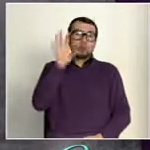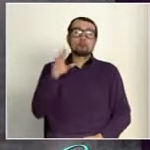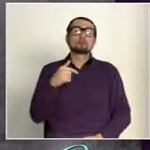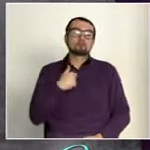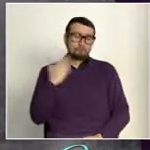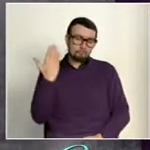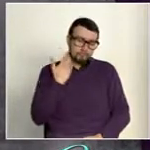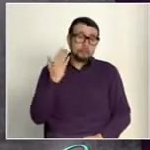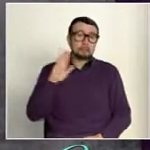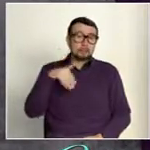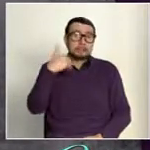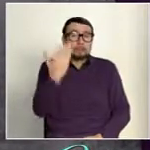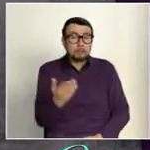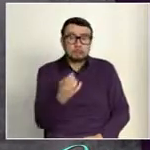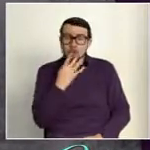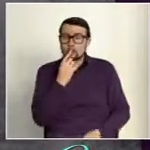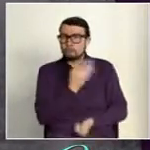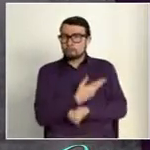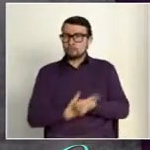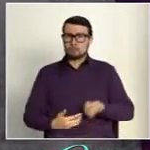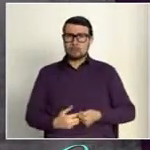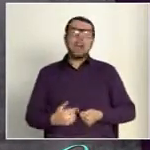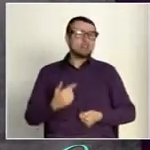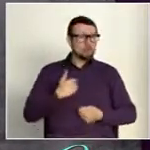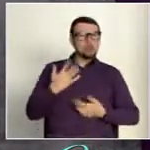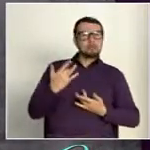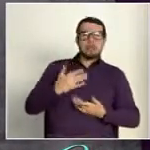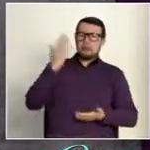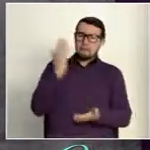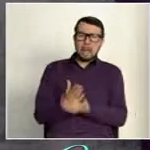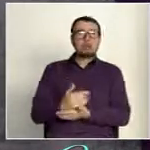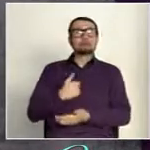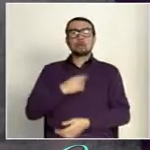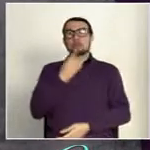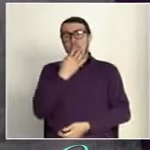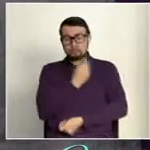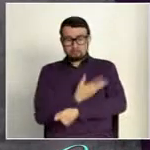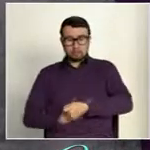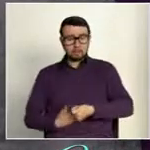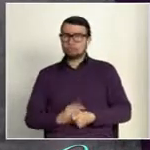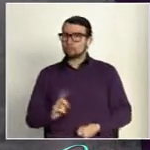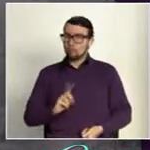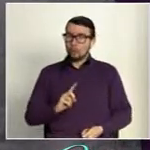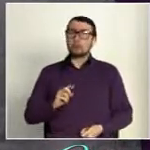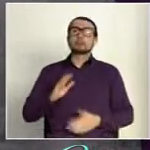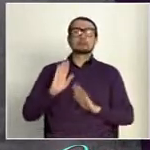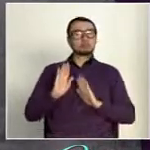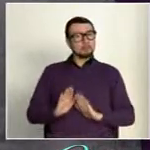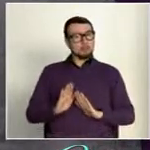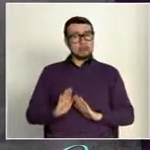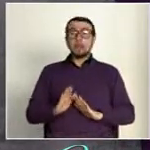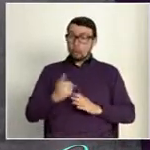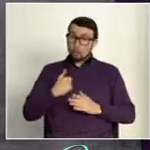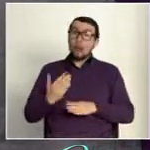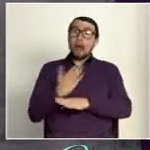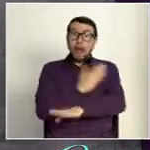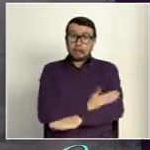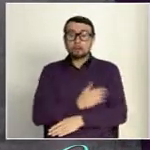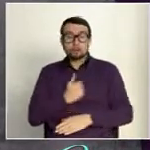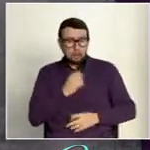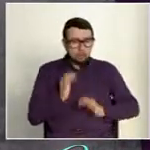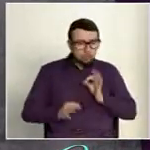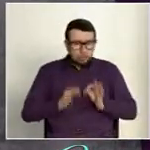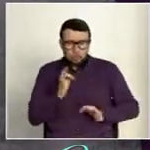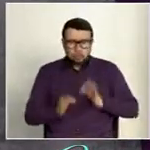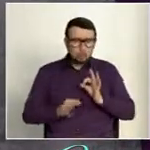muchísimas. Entonces la idea no es que uno, como ya soy diabético, me voy a cuidar. Como tengo cáncer, ahora sí me voy a cuidar.